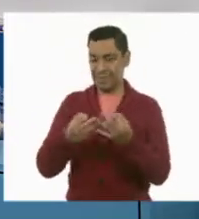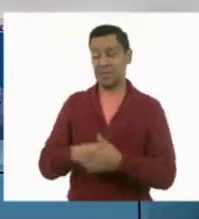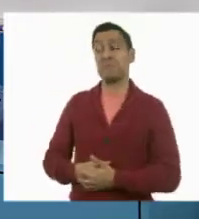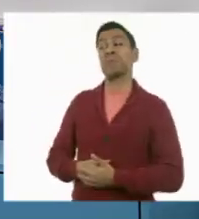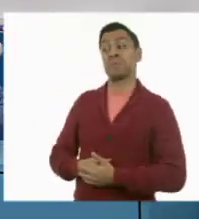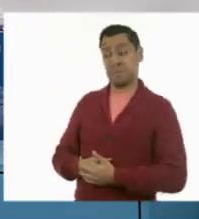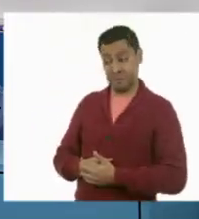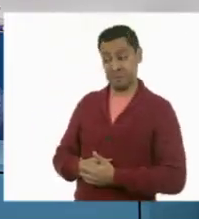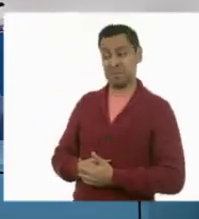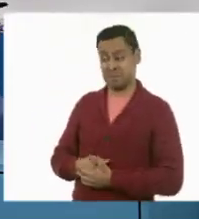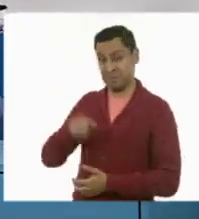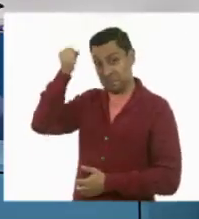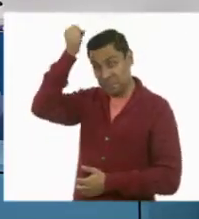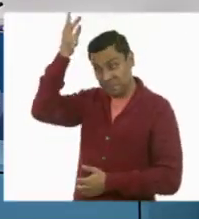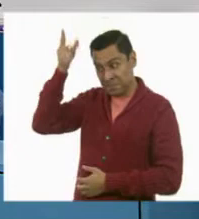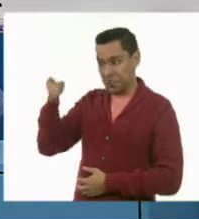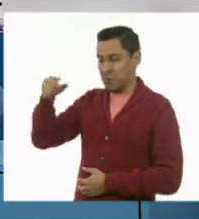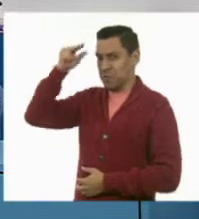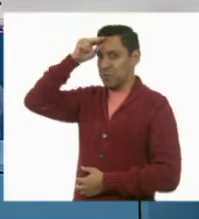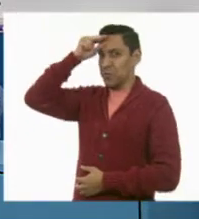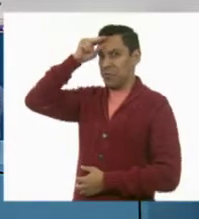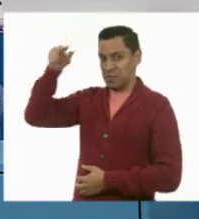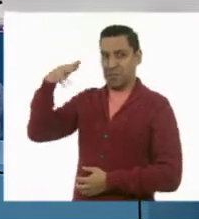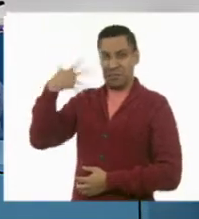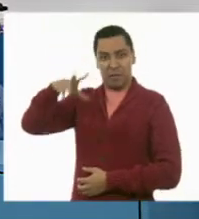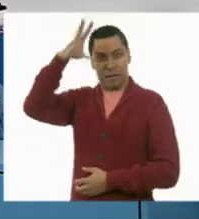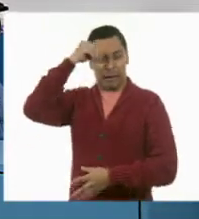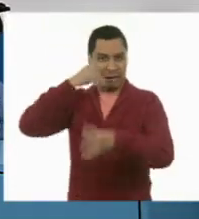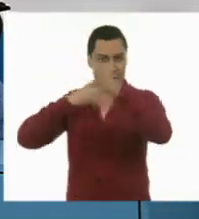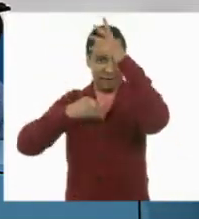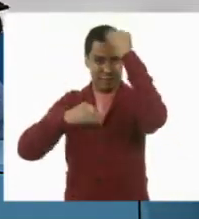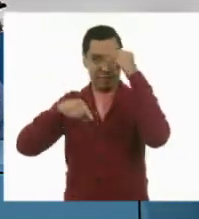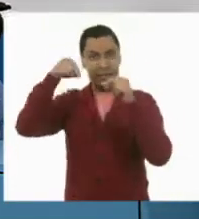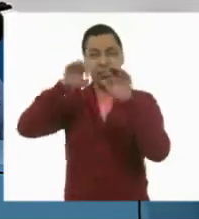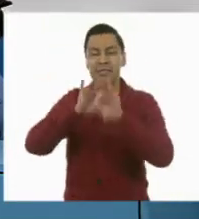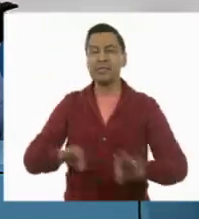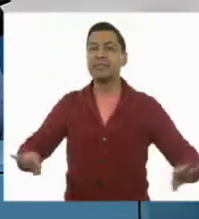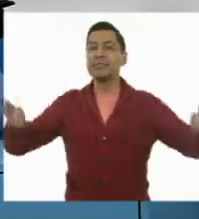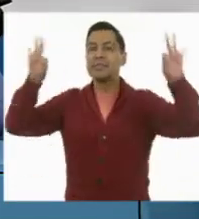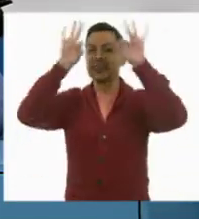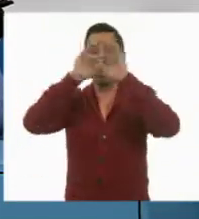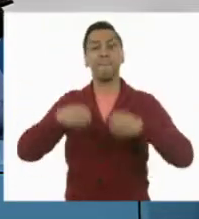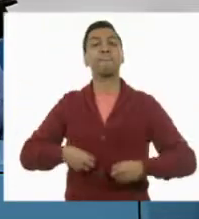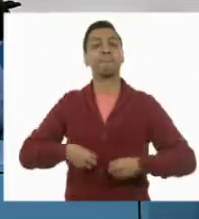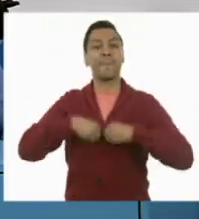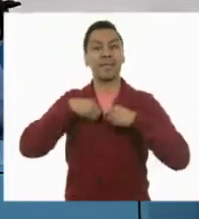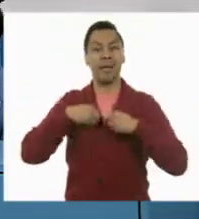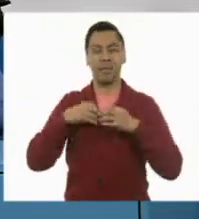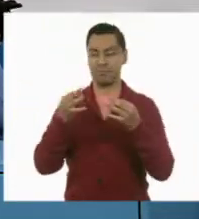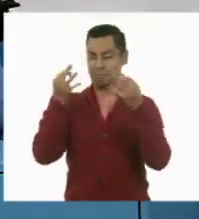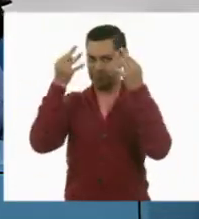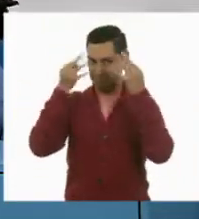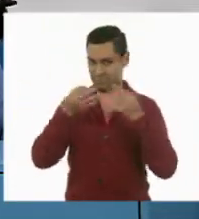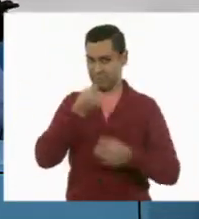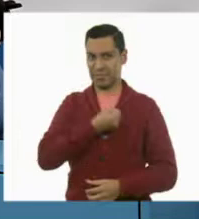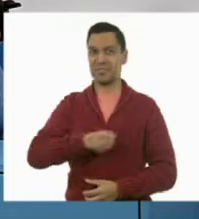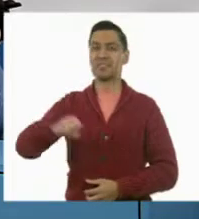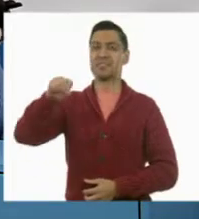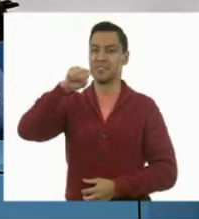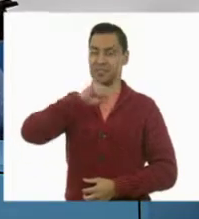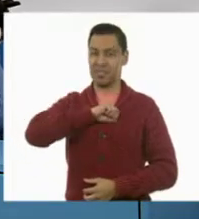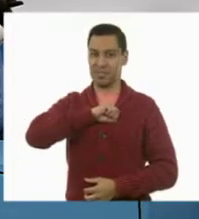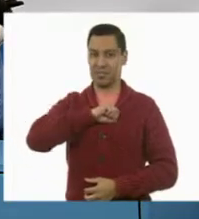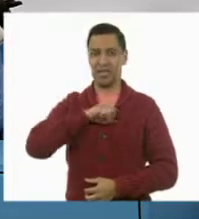en estas clases, por eso no, es importante esta asignatura también de vida saludable que hemos estado viendo en estas clases,